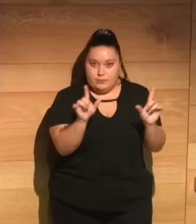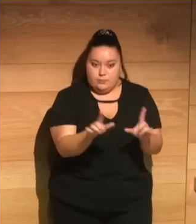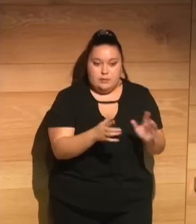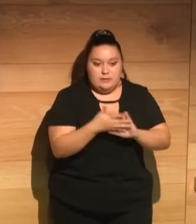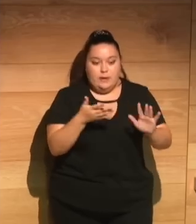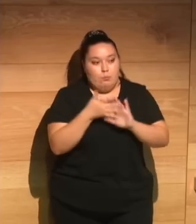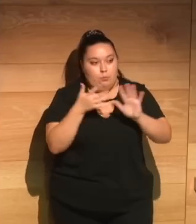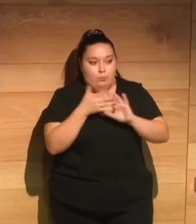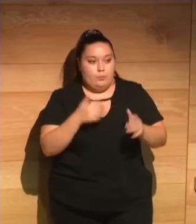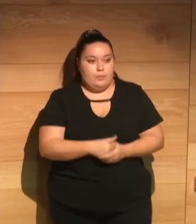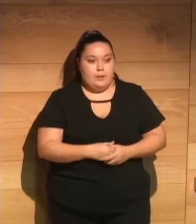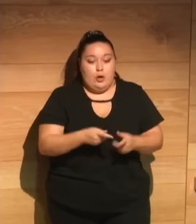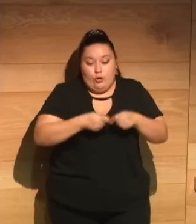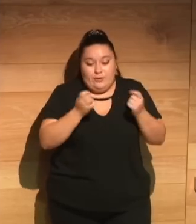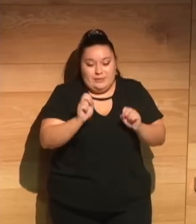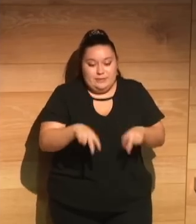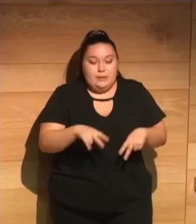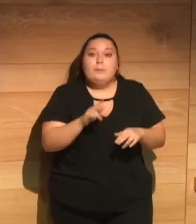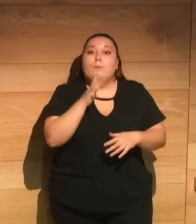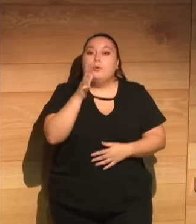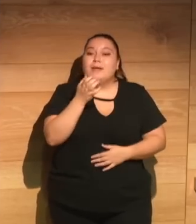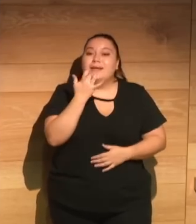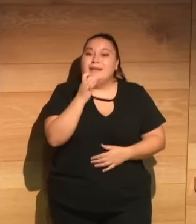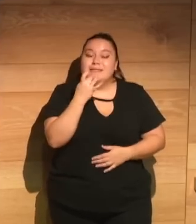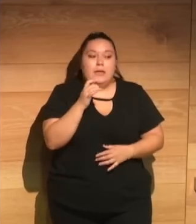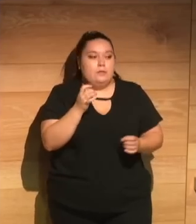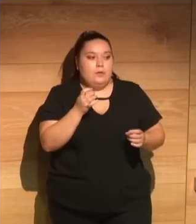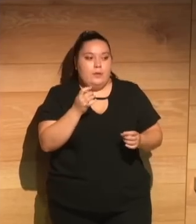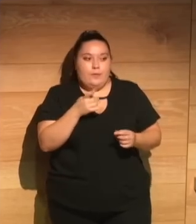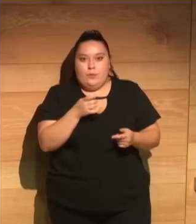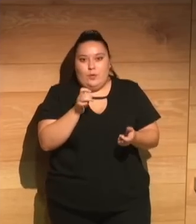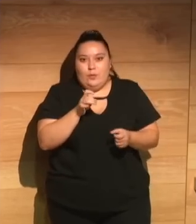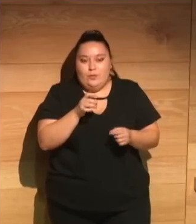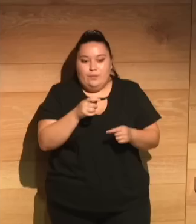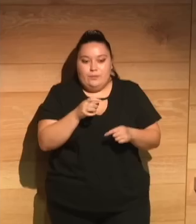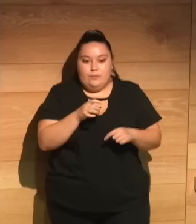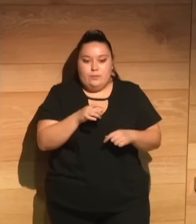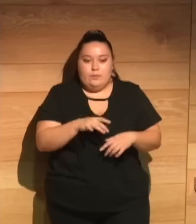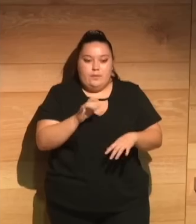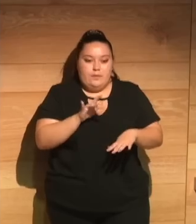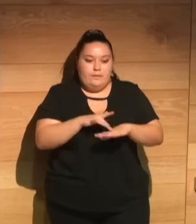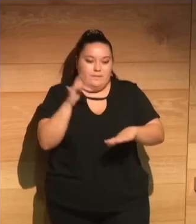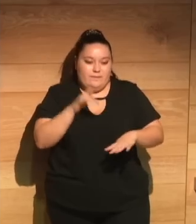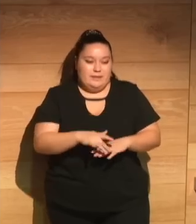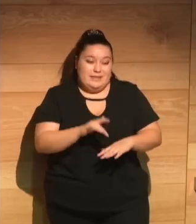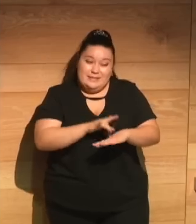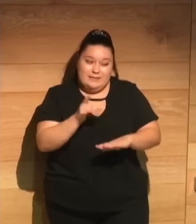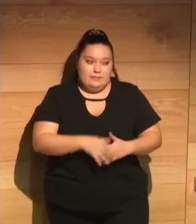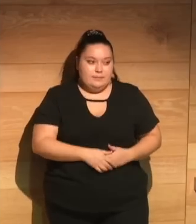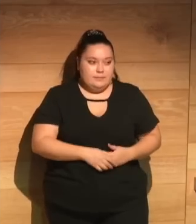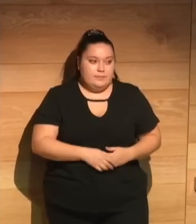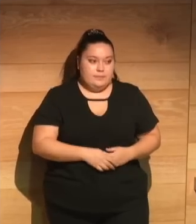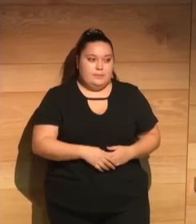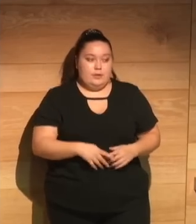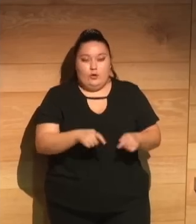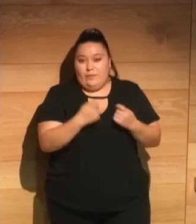una velocidad, sin, ¿no?, romperlas, porque el cristal era muy frágil. Esto al final era un espectáculo, como ha sido siempre el cine, de feriantes y